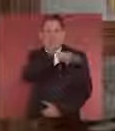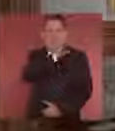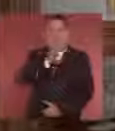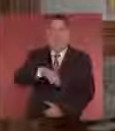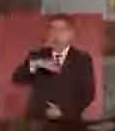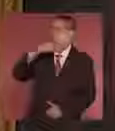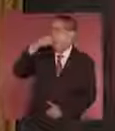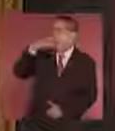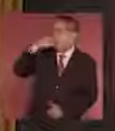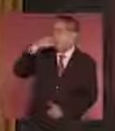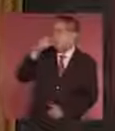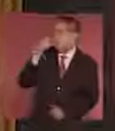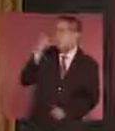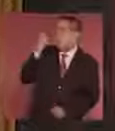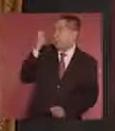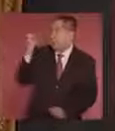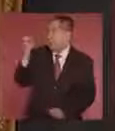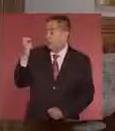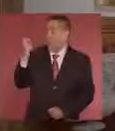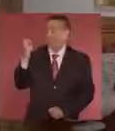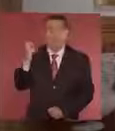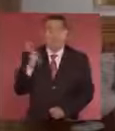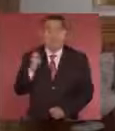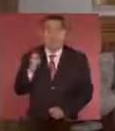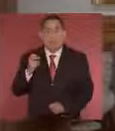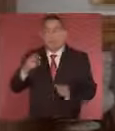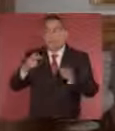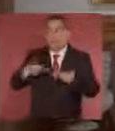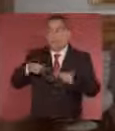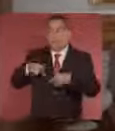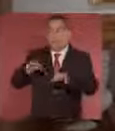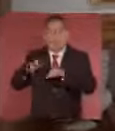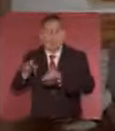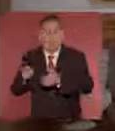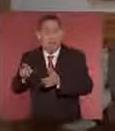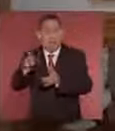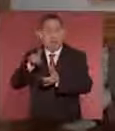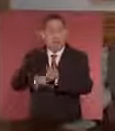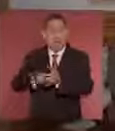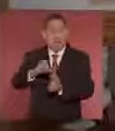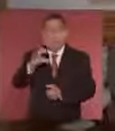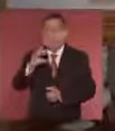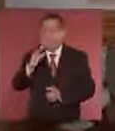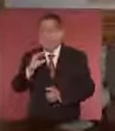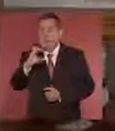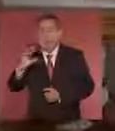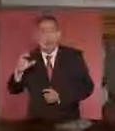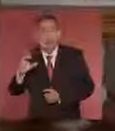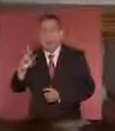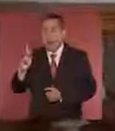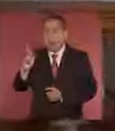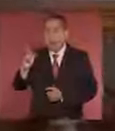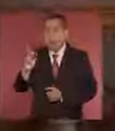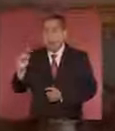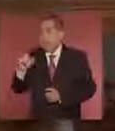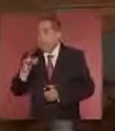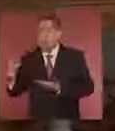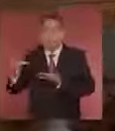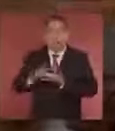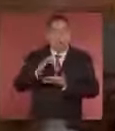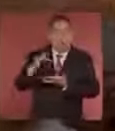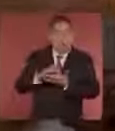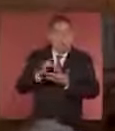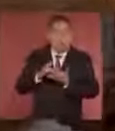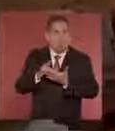con el ejemplo del general Lázaro Cárdenas, con el apoyo de los trabajadores de la Comisión Federal de Electricidad, de